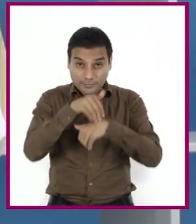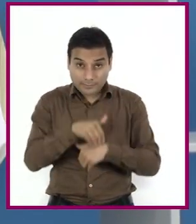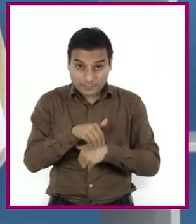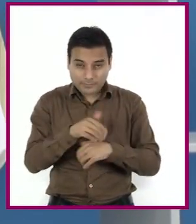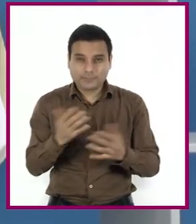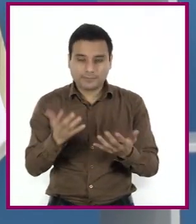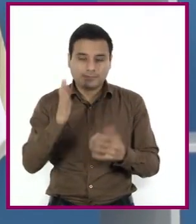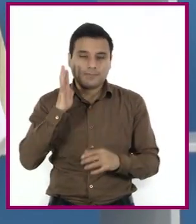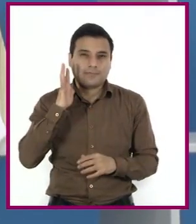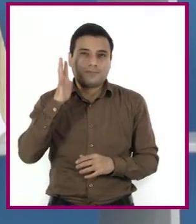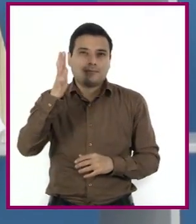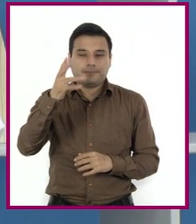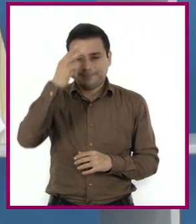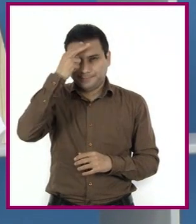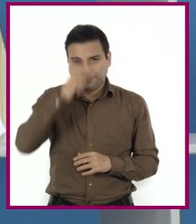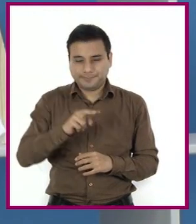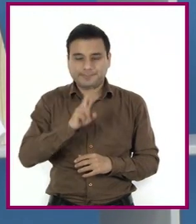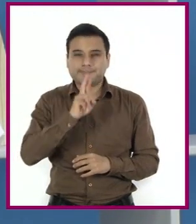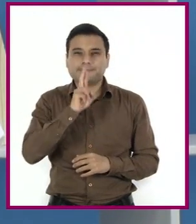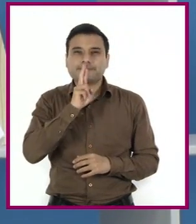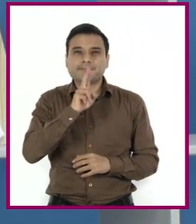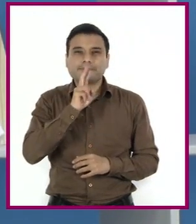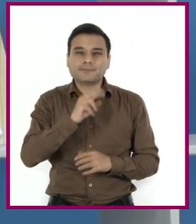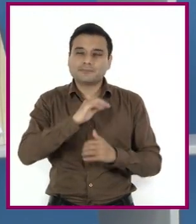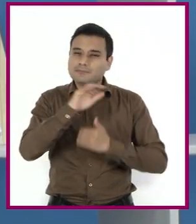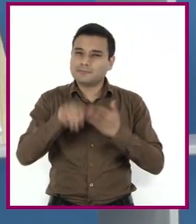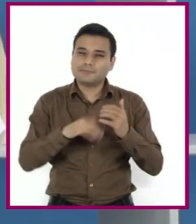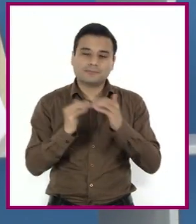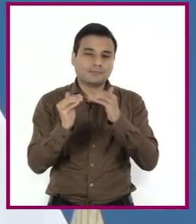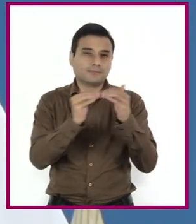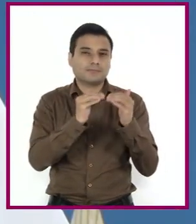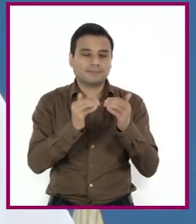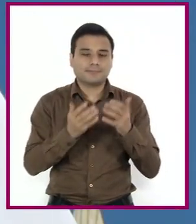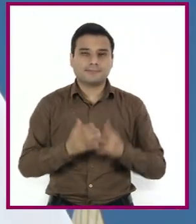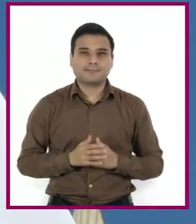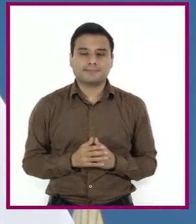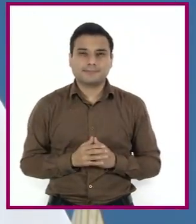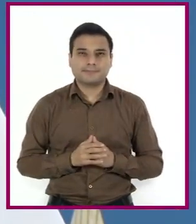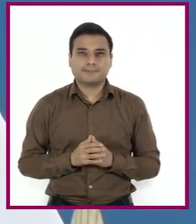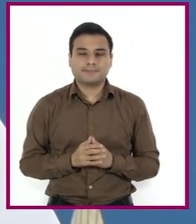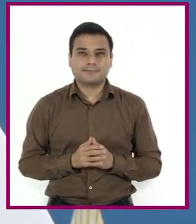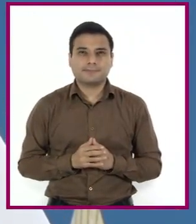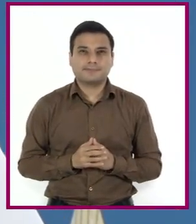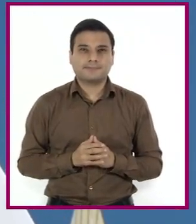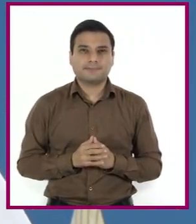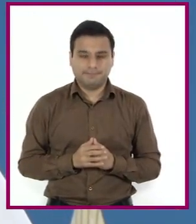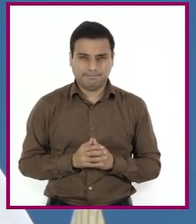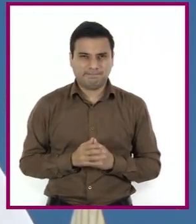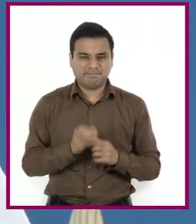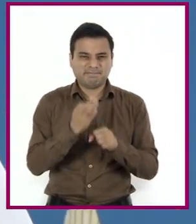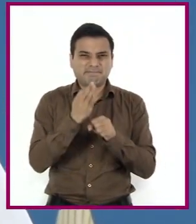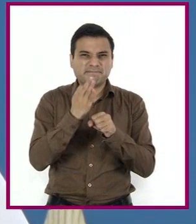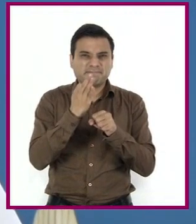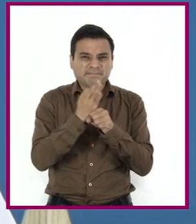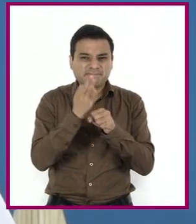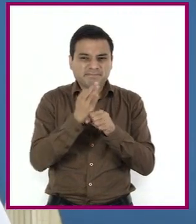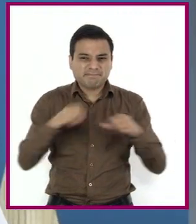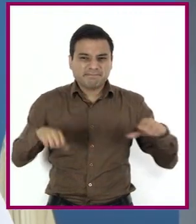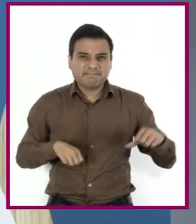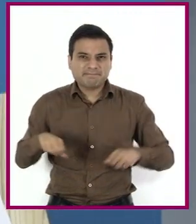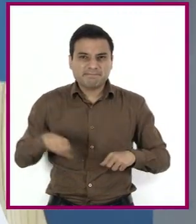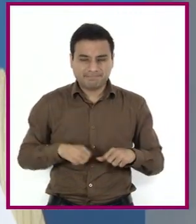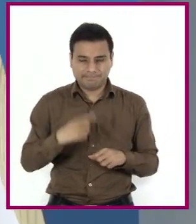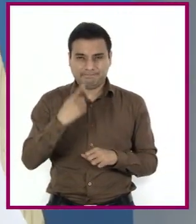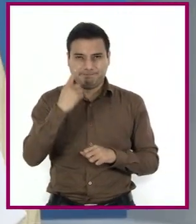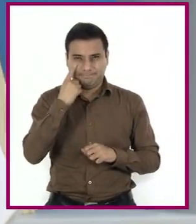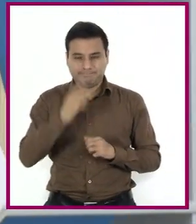hacia un país con mejores oportunidades para todas y todos. Para realizar el reto del día de hoy, les pido que